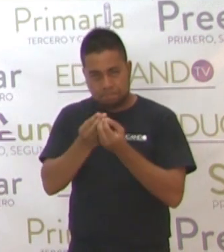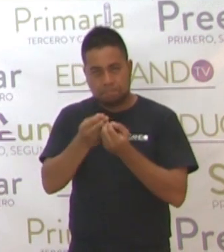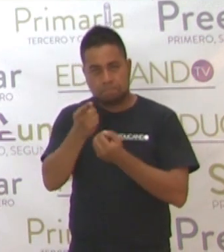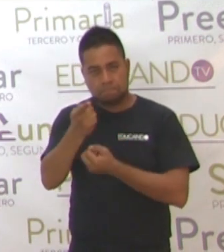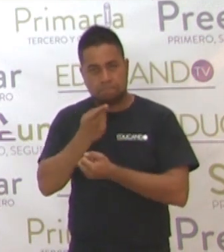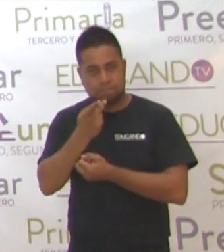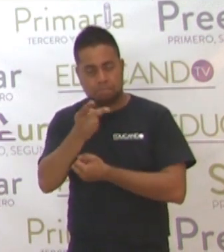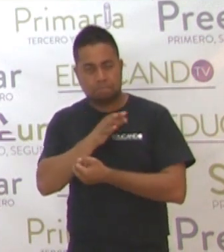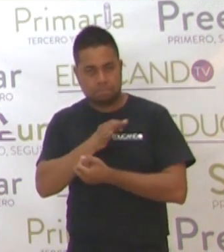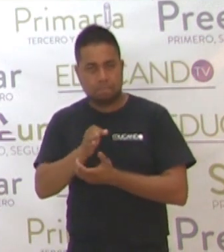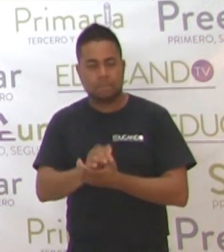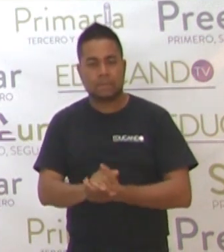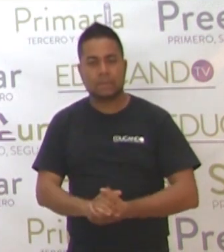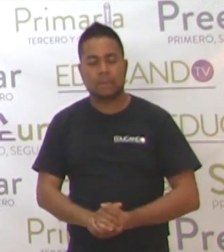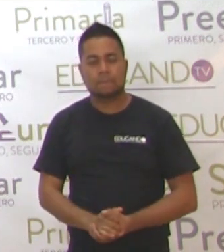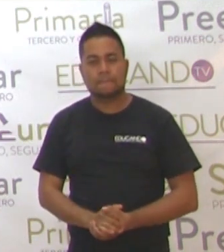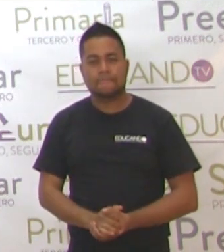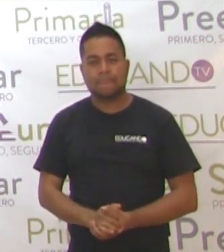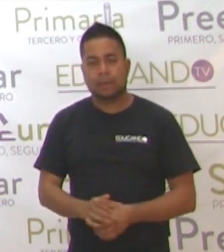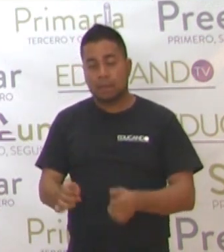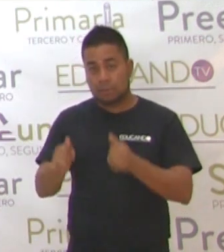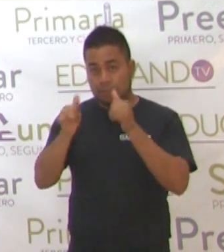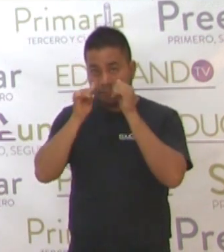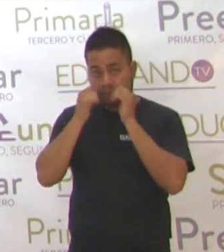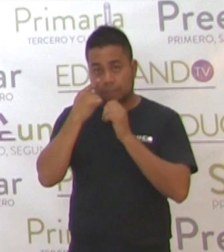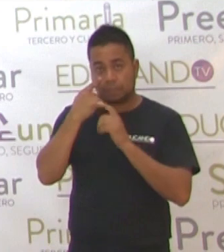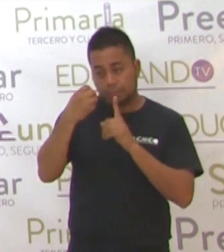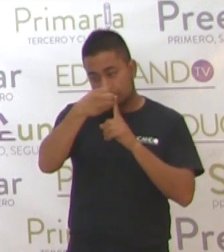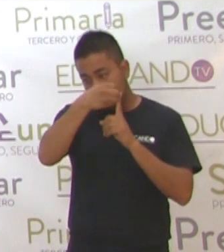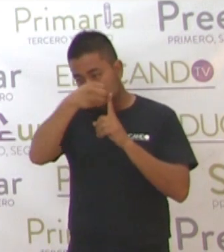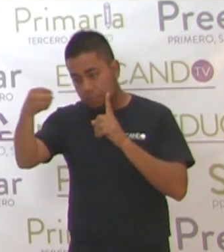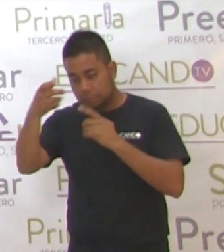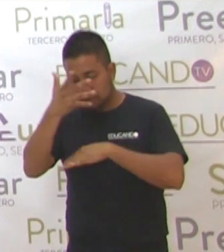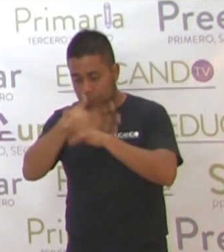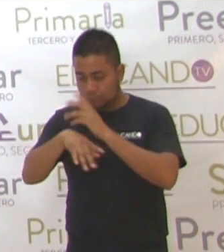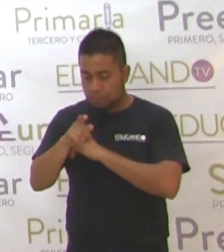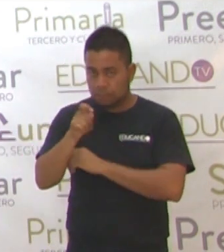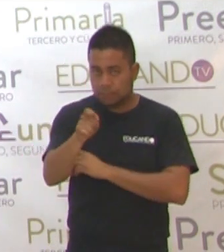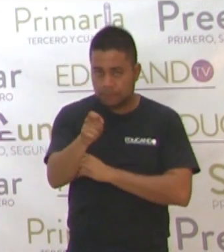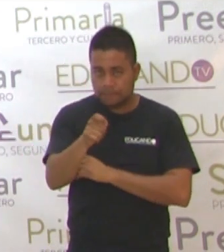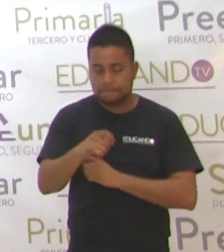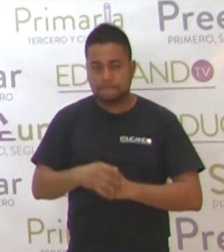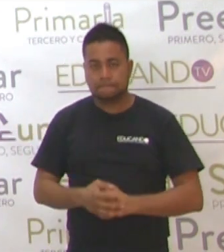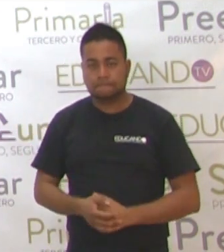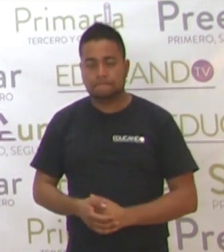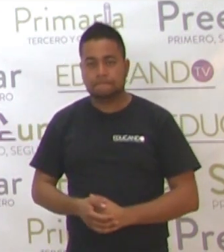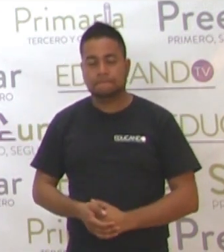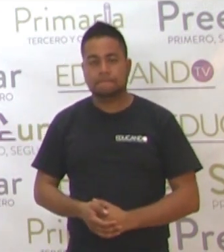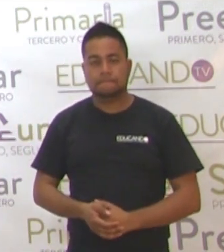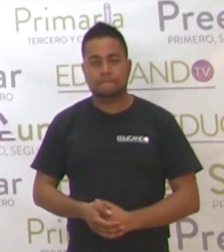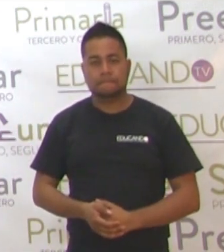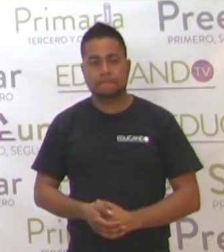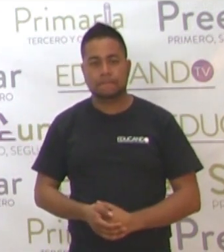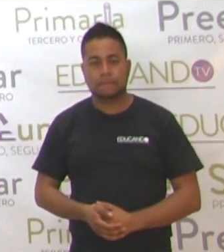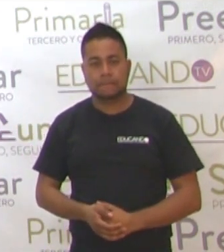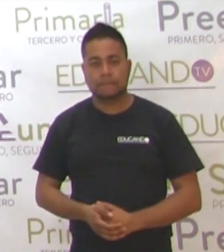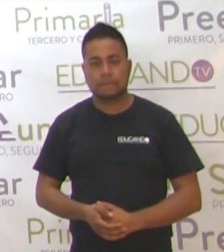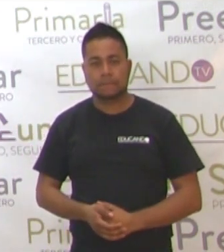atención esta oración nos habla de lo siguiente en ese sentido